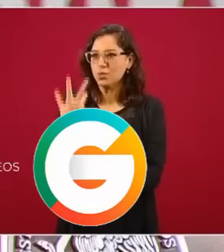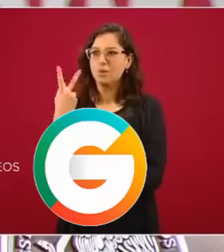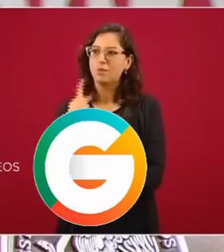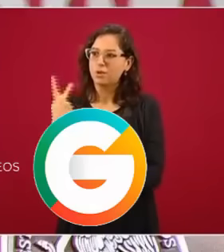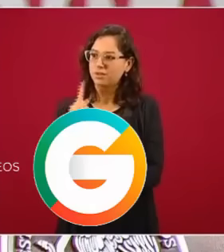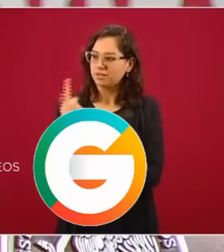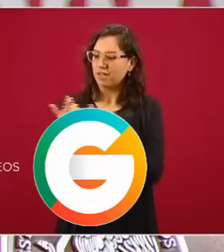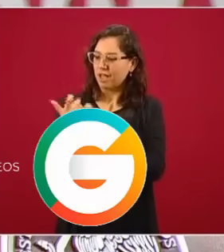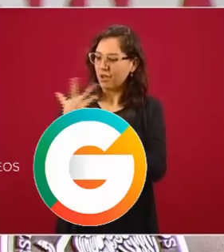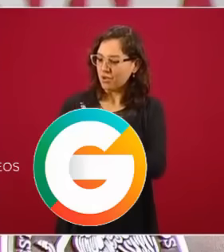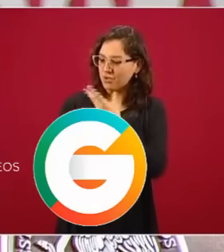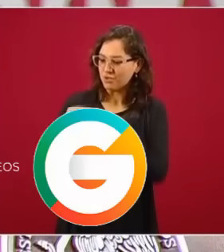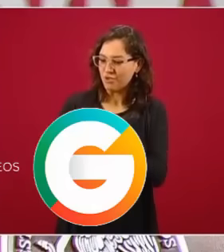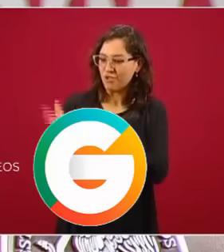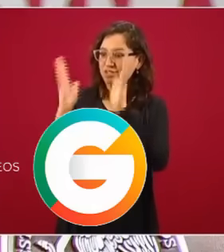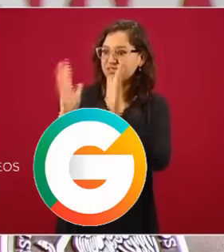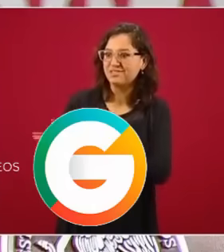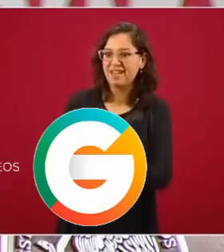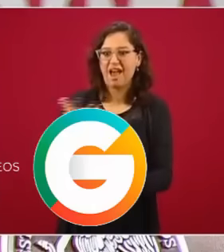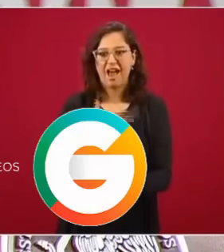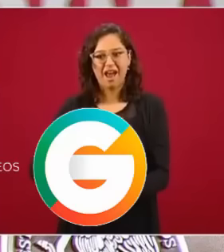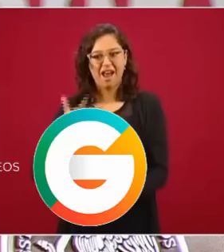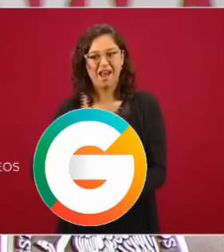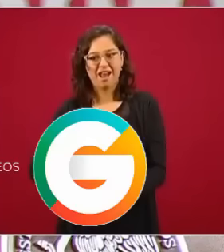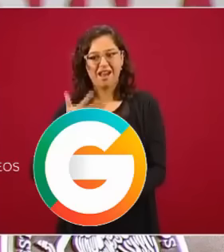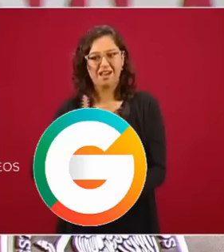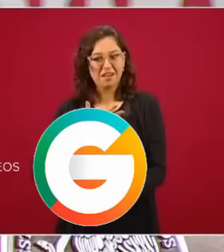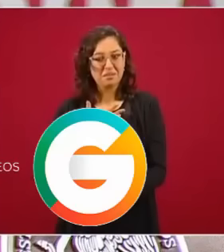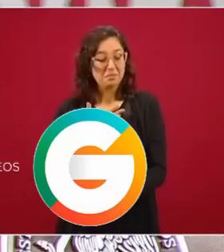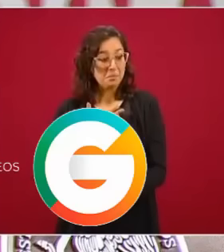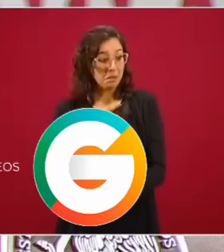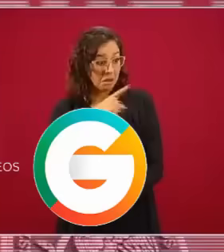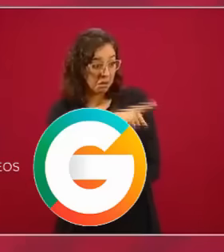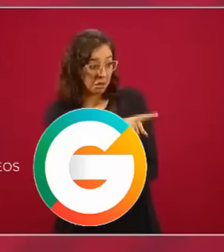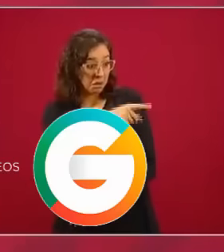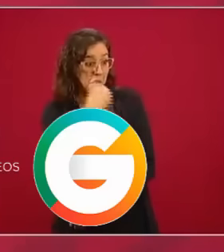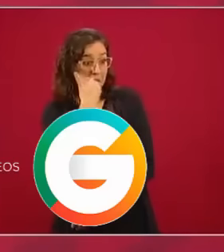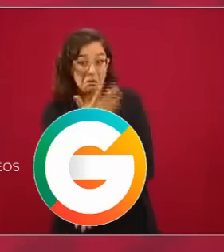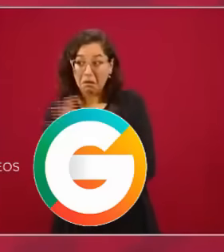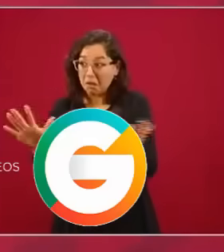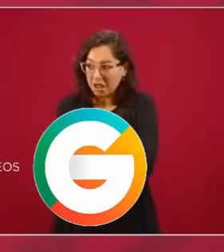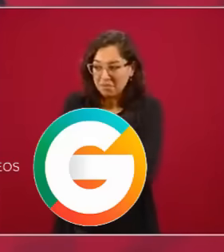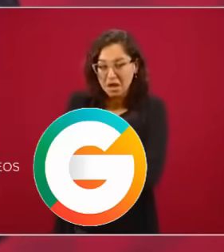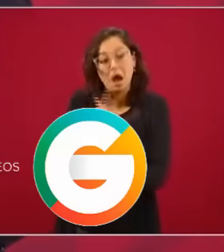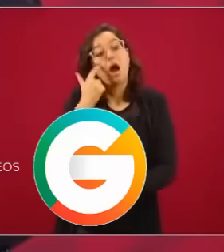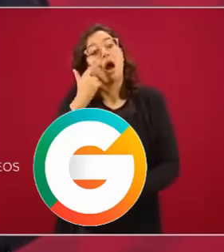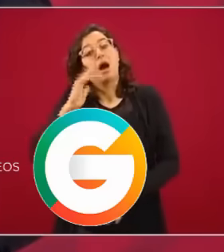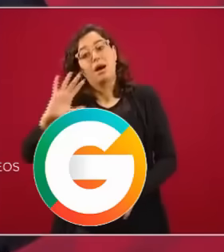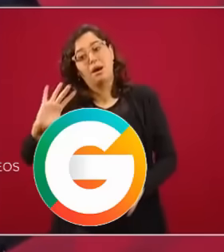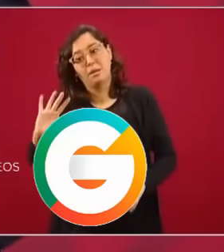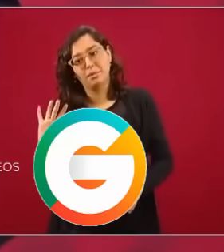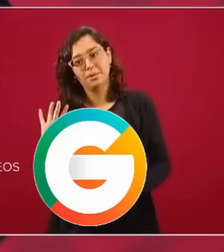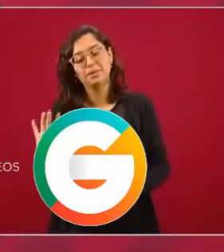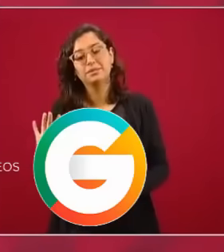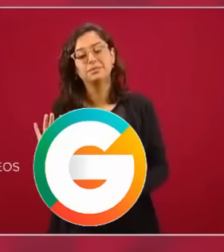económica. Y si la van a poder cambiar, está por verse, pero